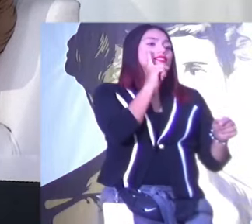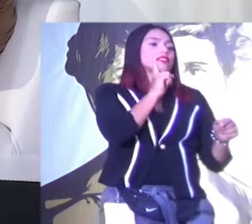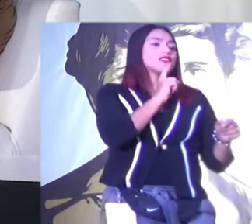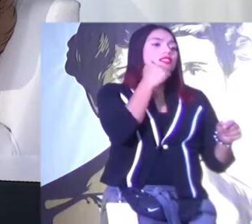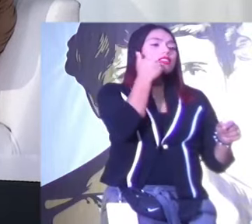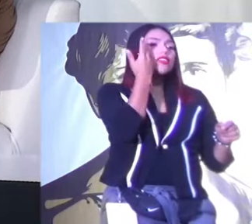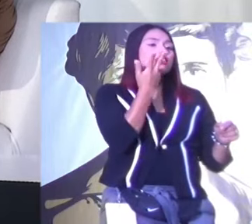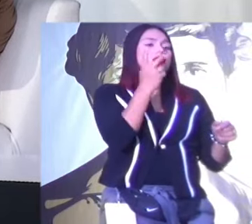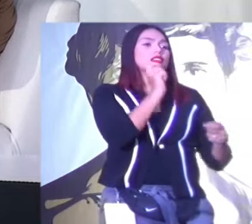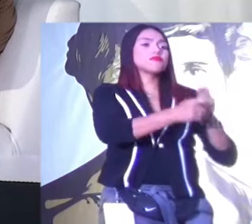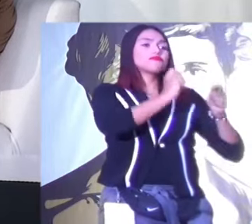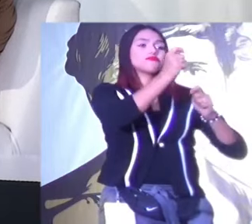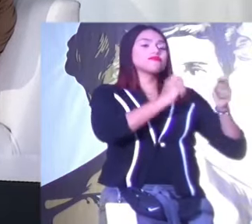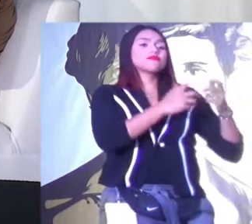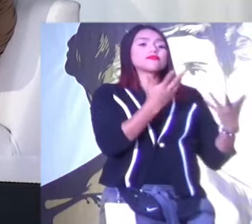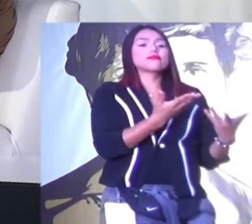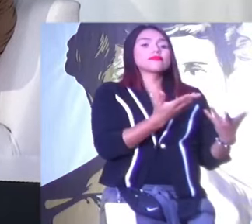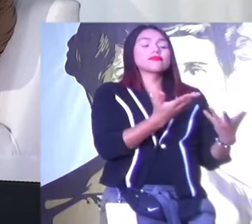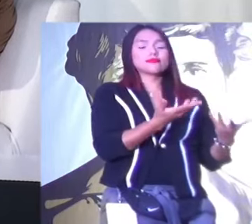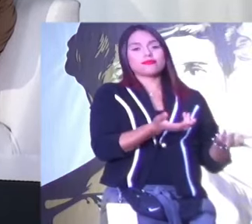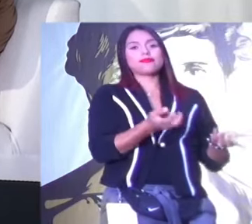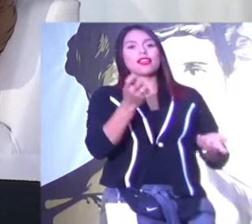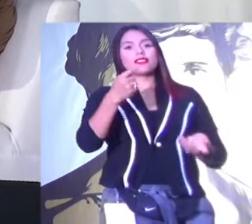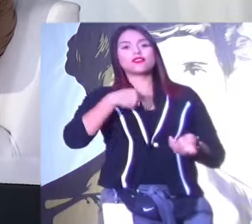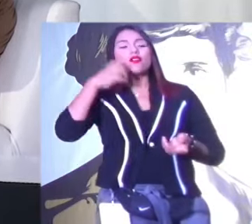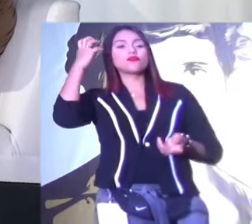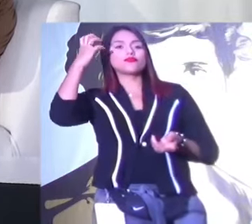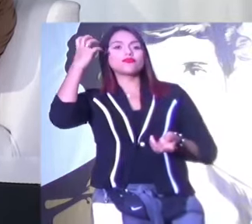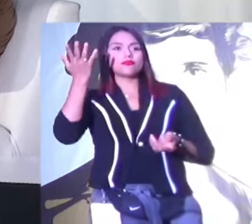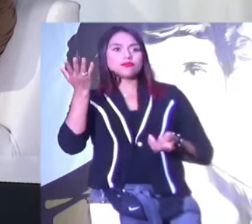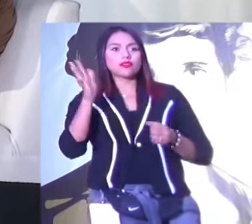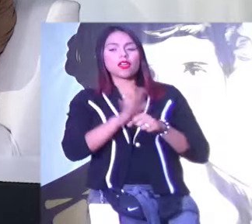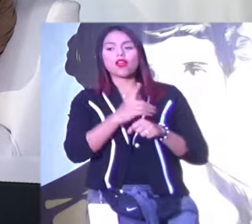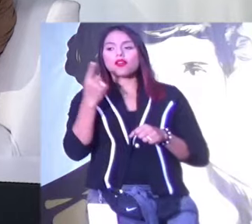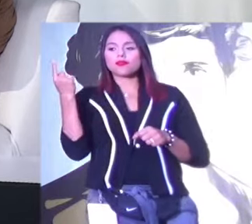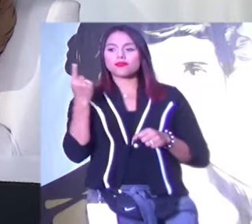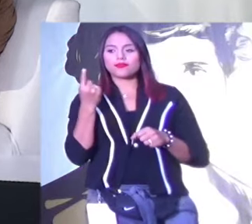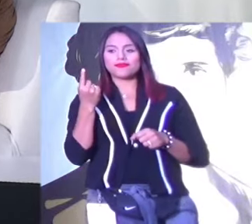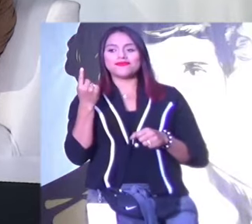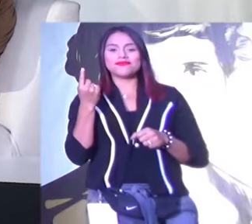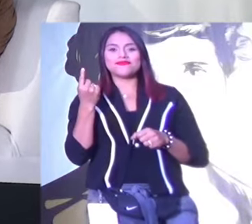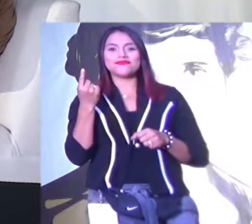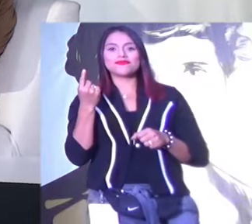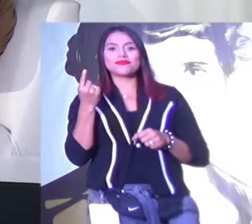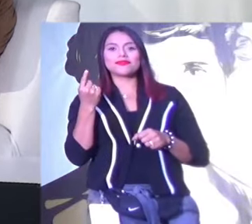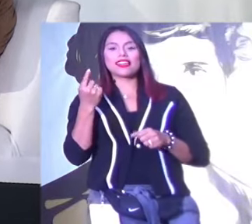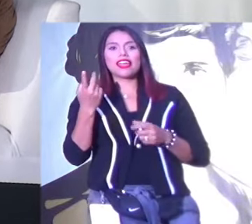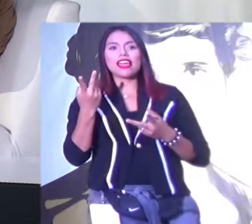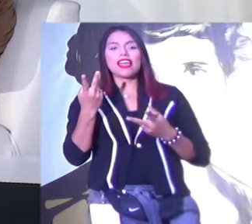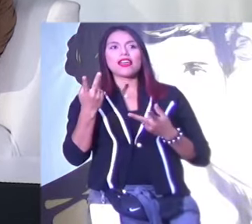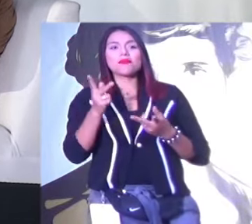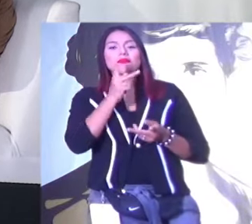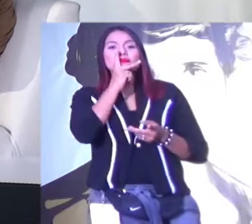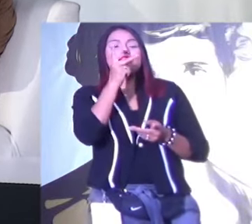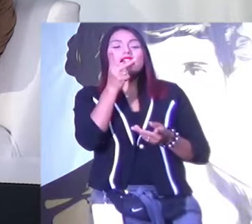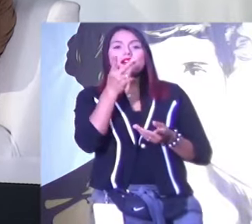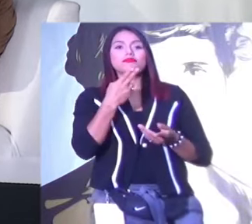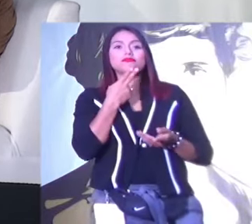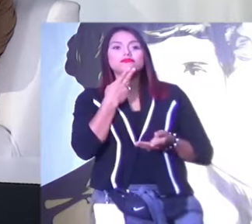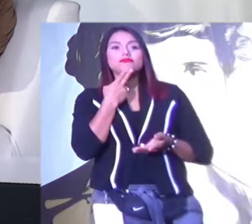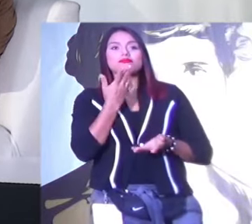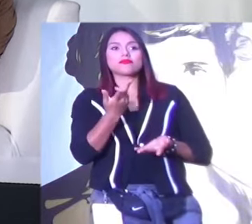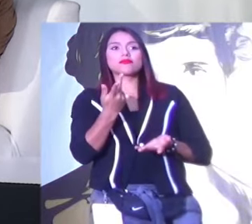es esa es como mi reflexión, ¿no? De por qué saturar de palabras una historia cuando nada más